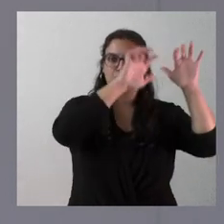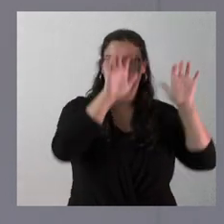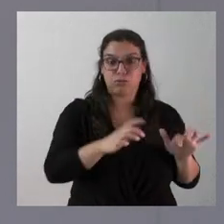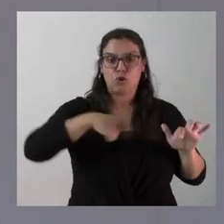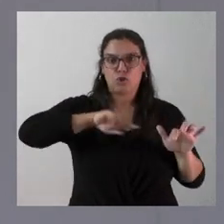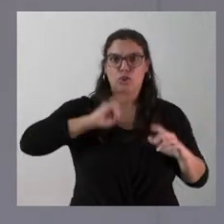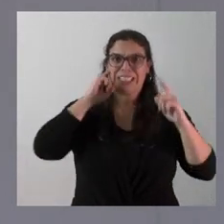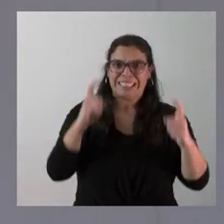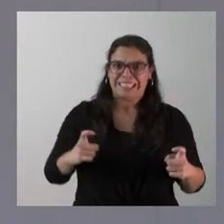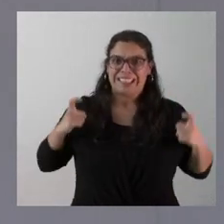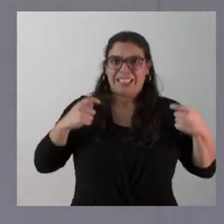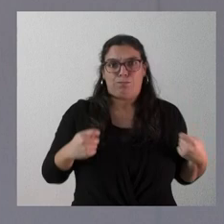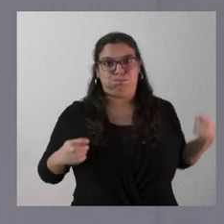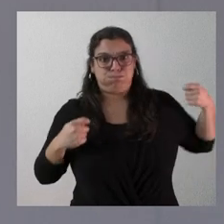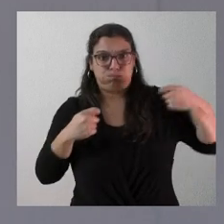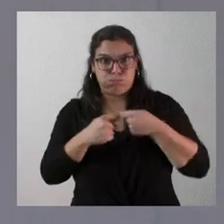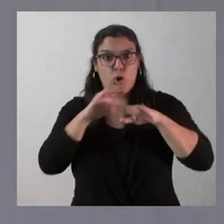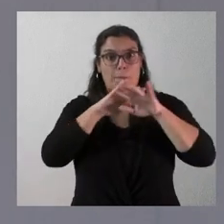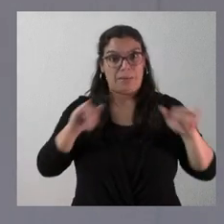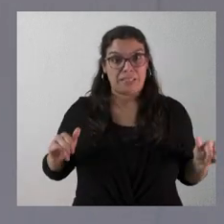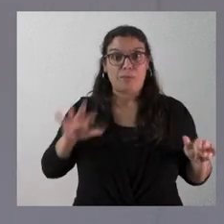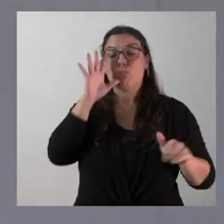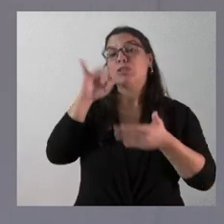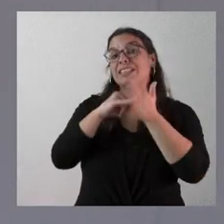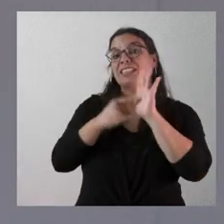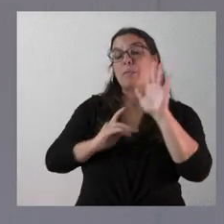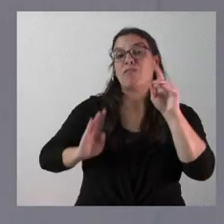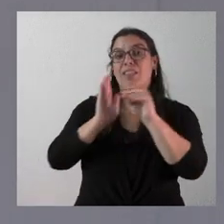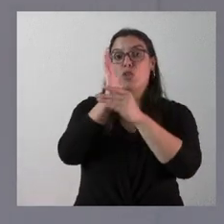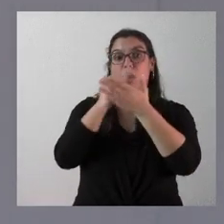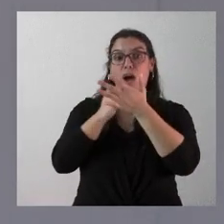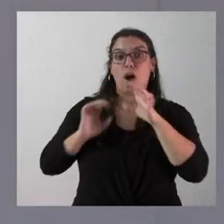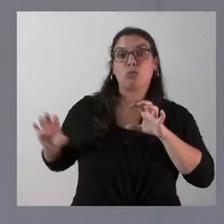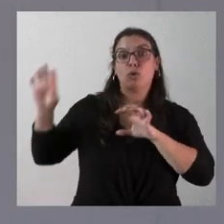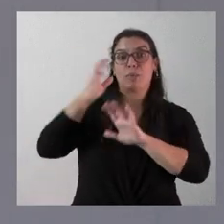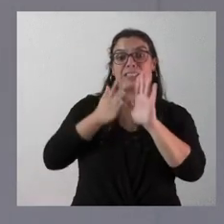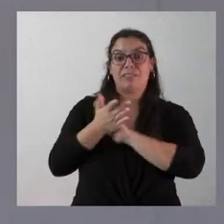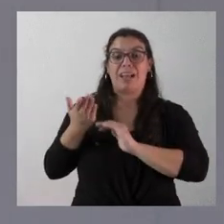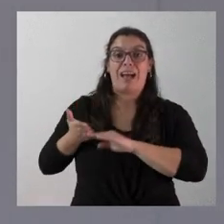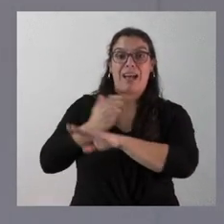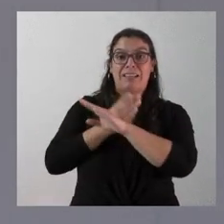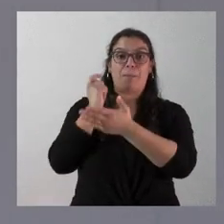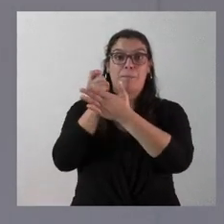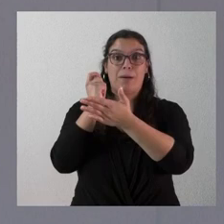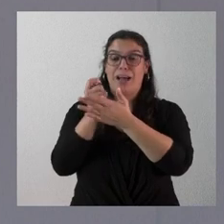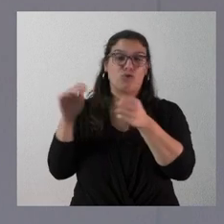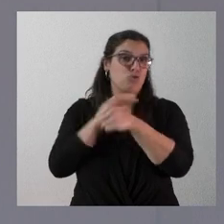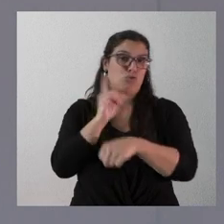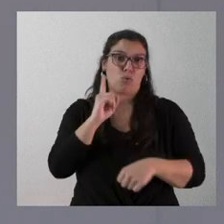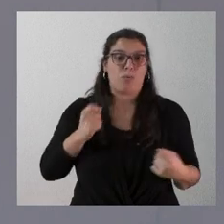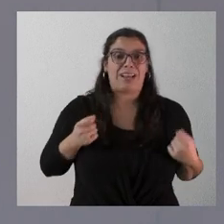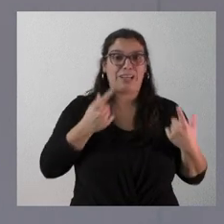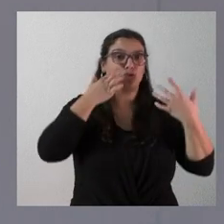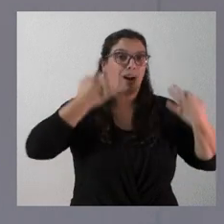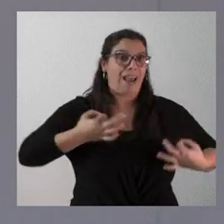que hacer un esfuerzo adicional es que el sistema de financiación autonómica en España es que las entregas a cuenta no llegan a cubrir el coste